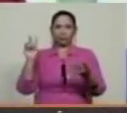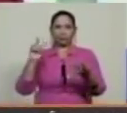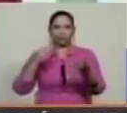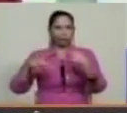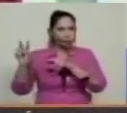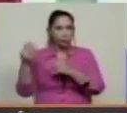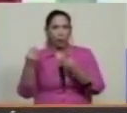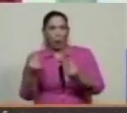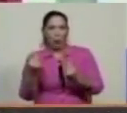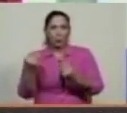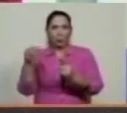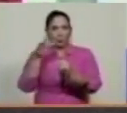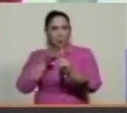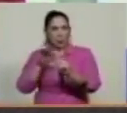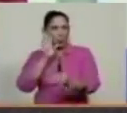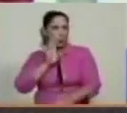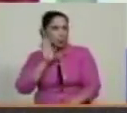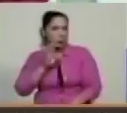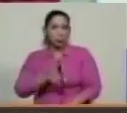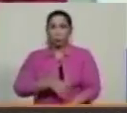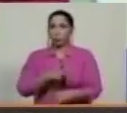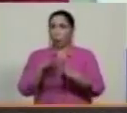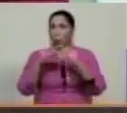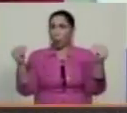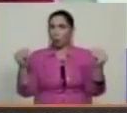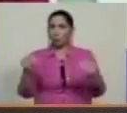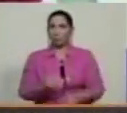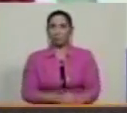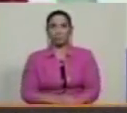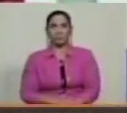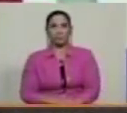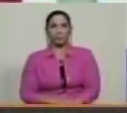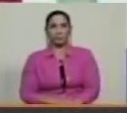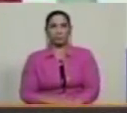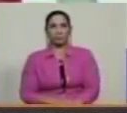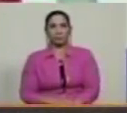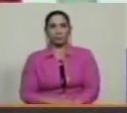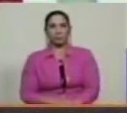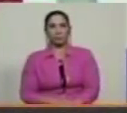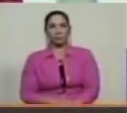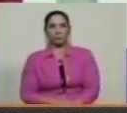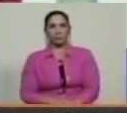contaminarse. Todo tiene, yo no soy muy